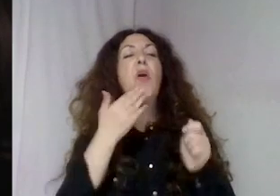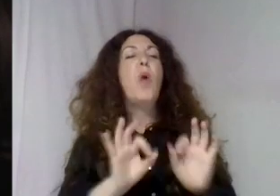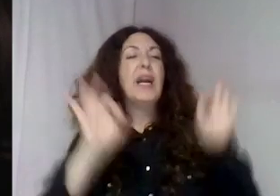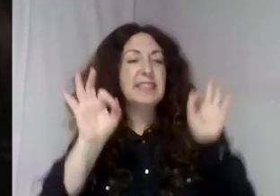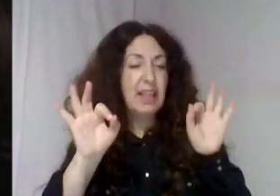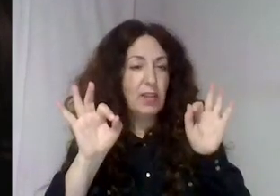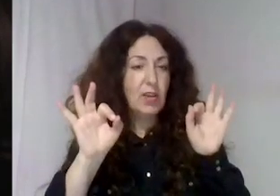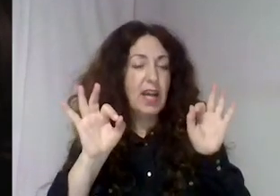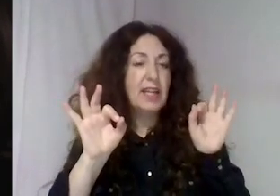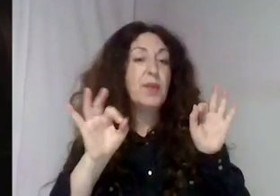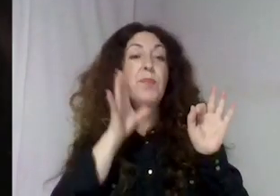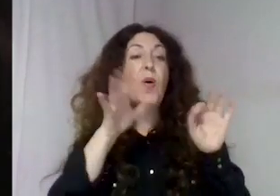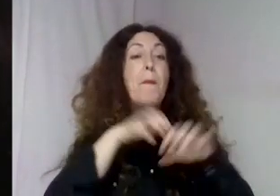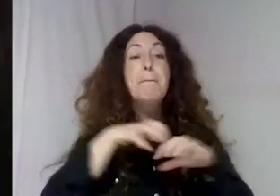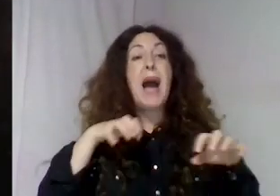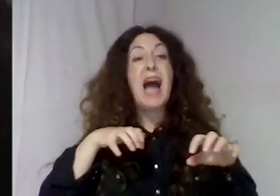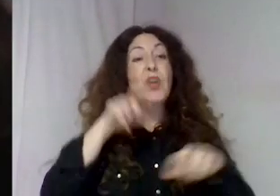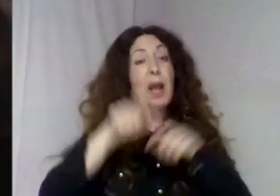vista medievalista, pues